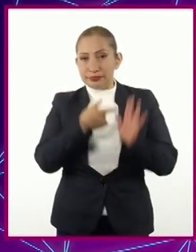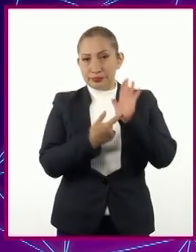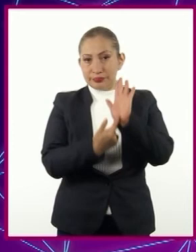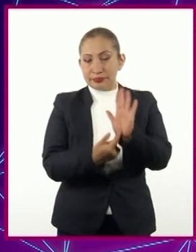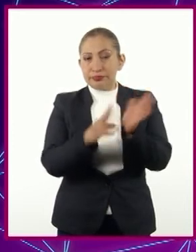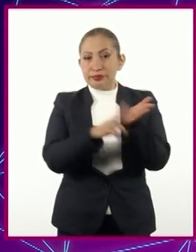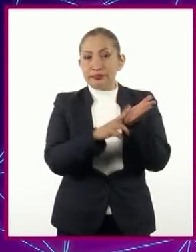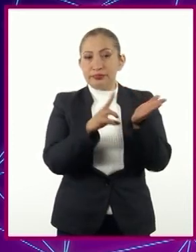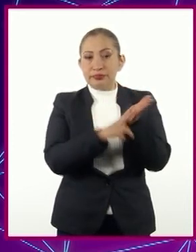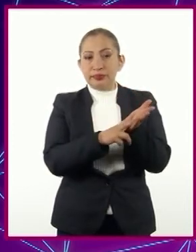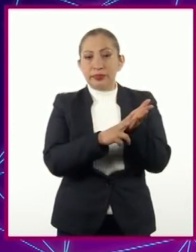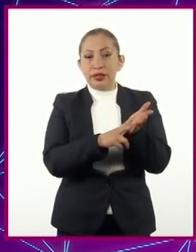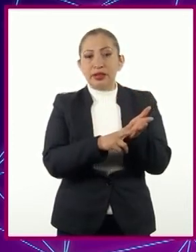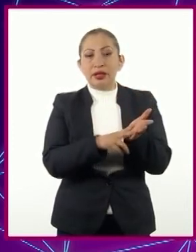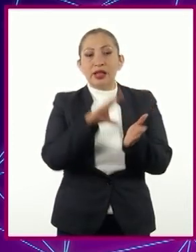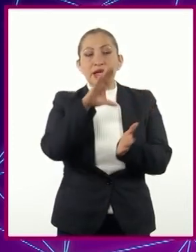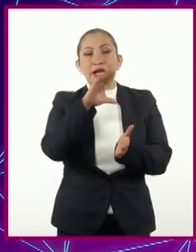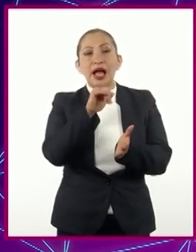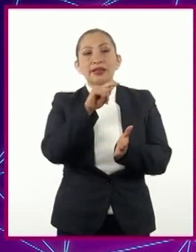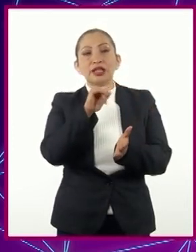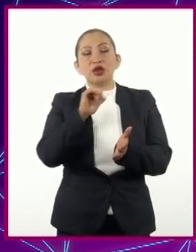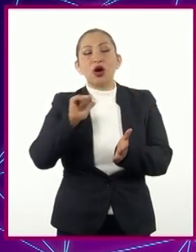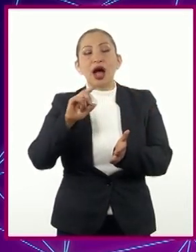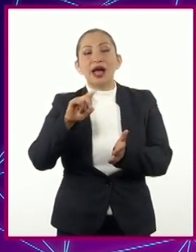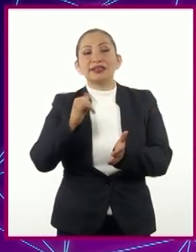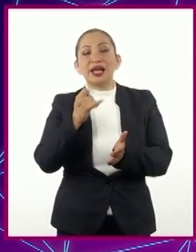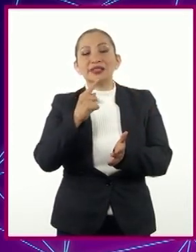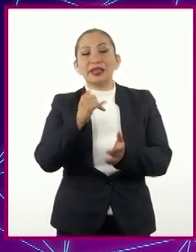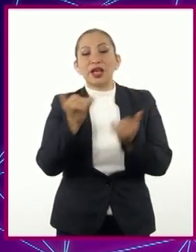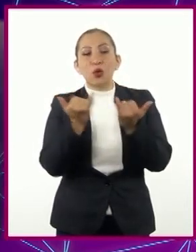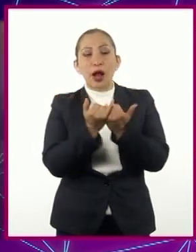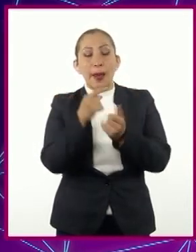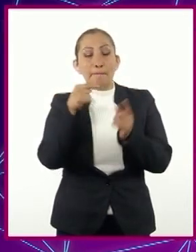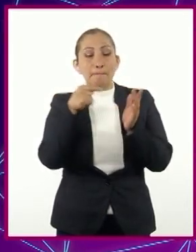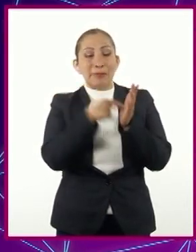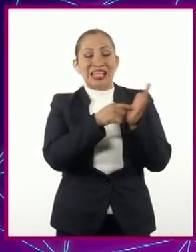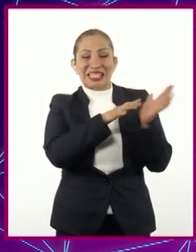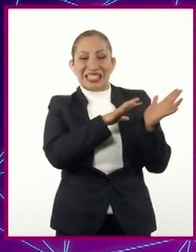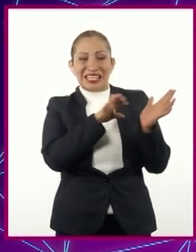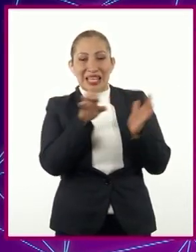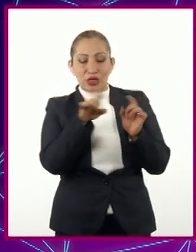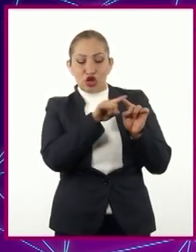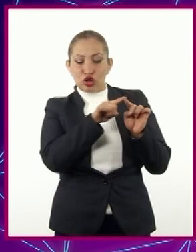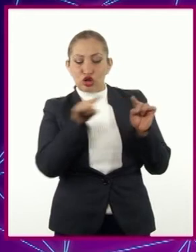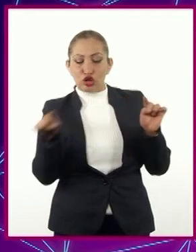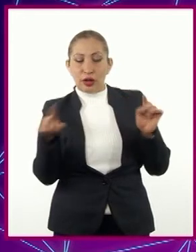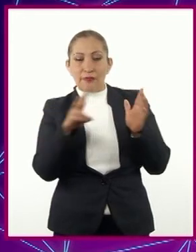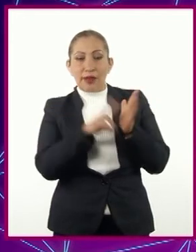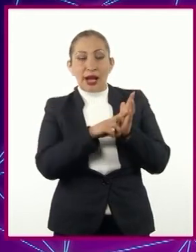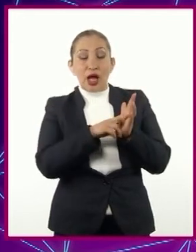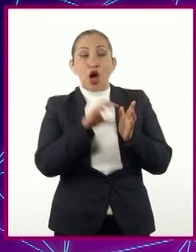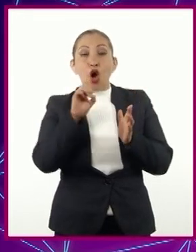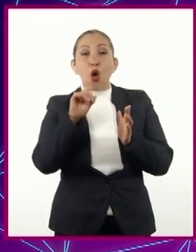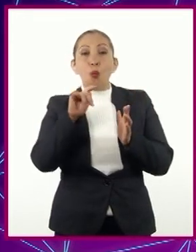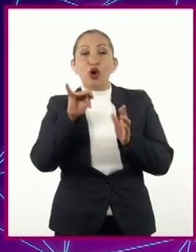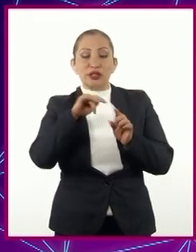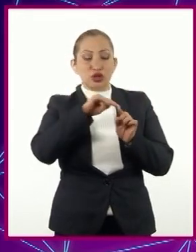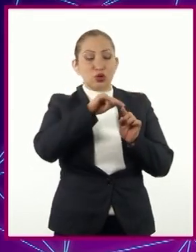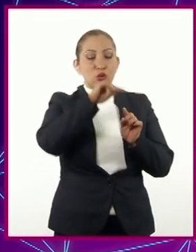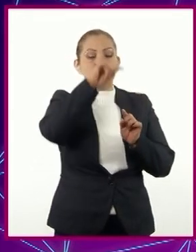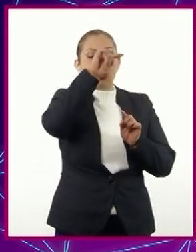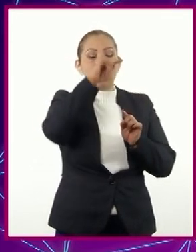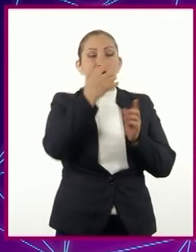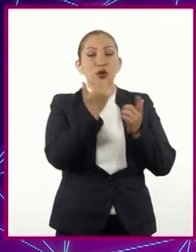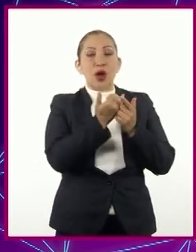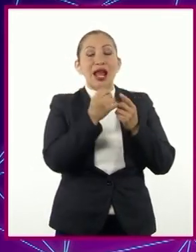el valor del cateto adyacente, que es igual a 1.500, y el valor del cateto opuesto, que es igual